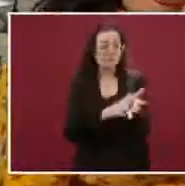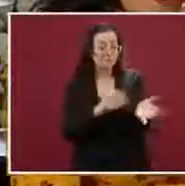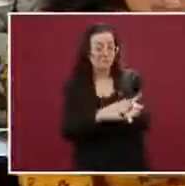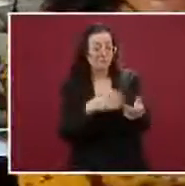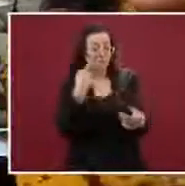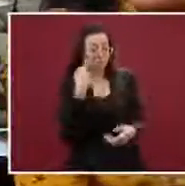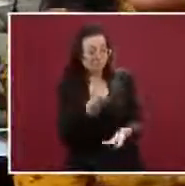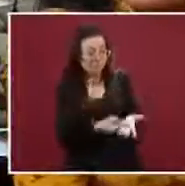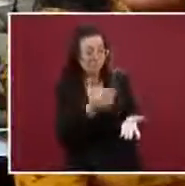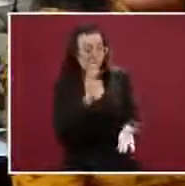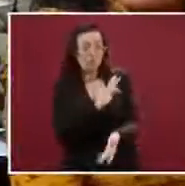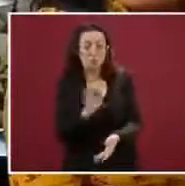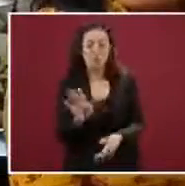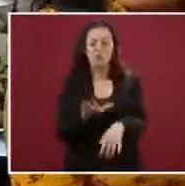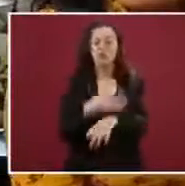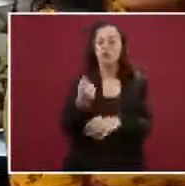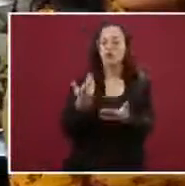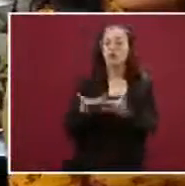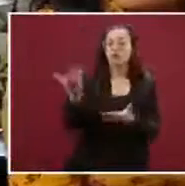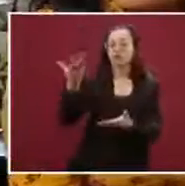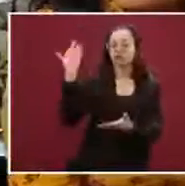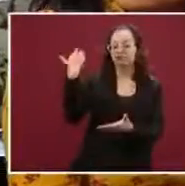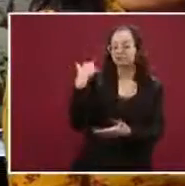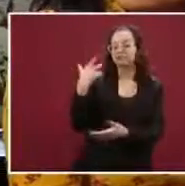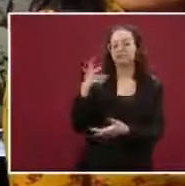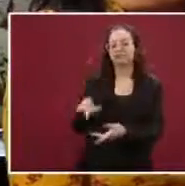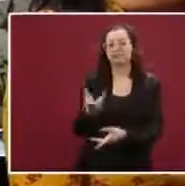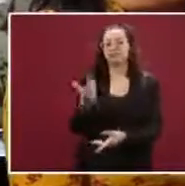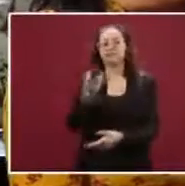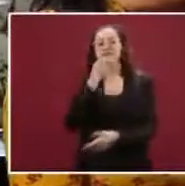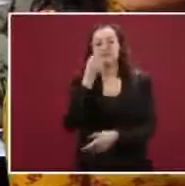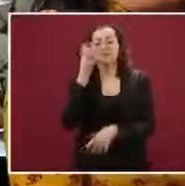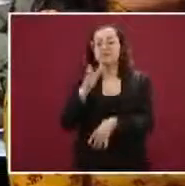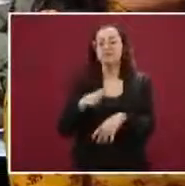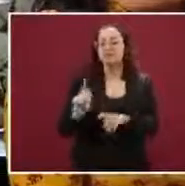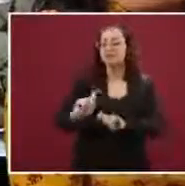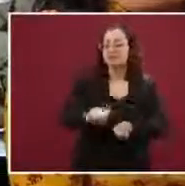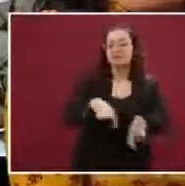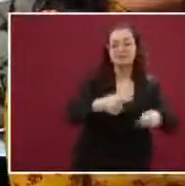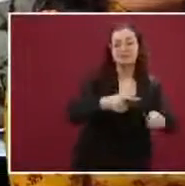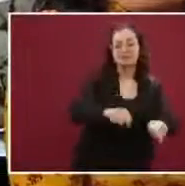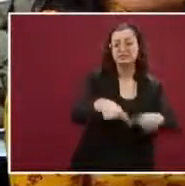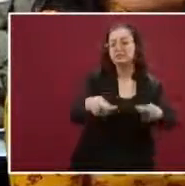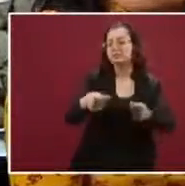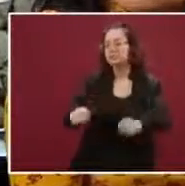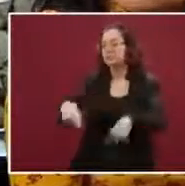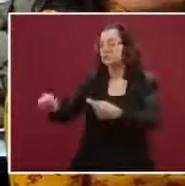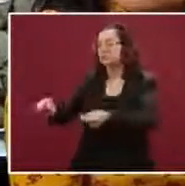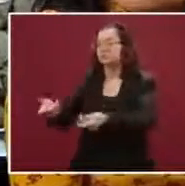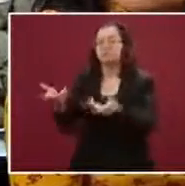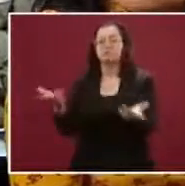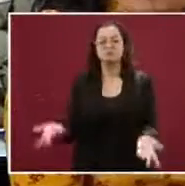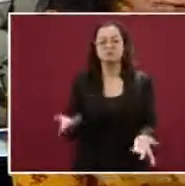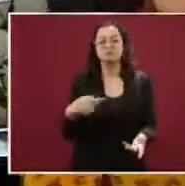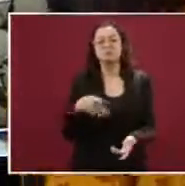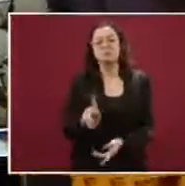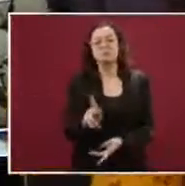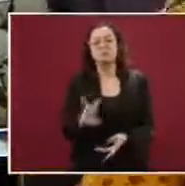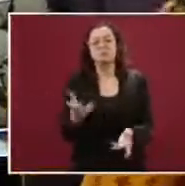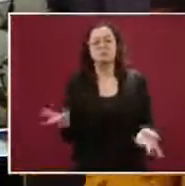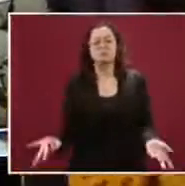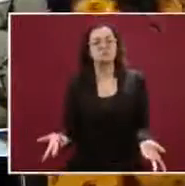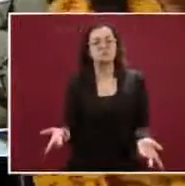se dio a conocer en días anteriores que muchas de las asignaciones que se habían estado realizando son precisamente